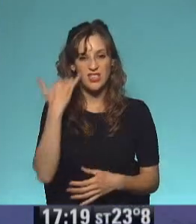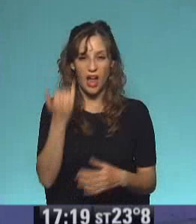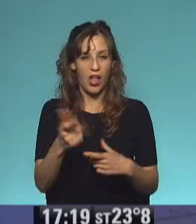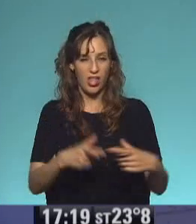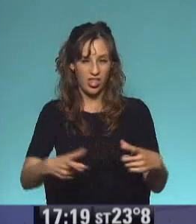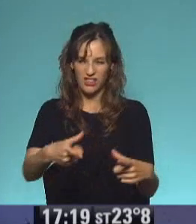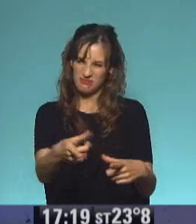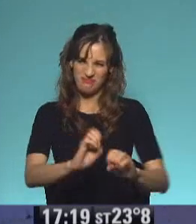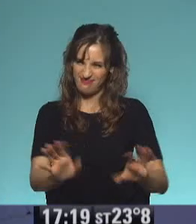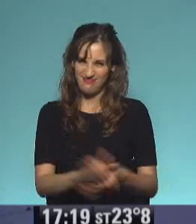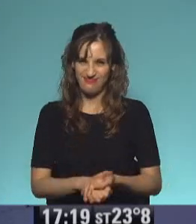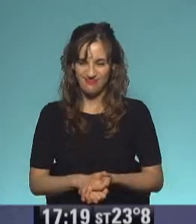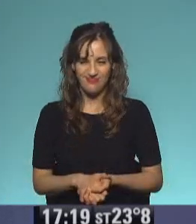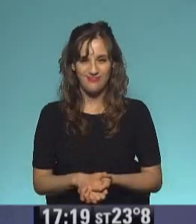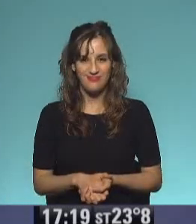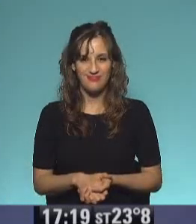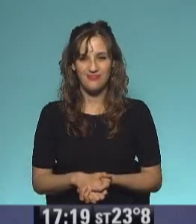medio.